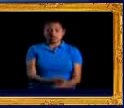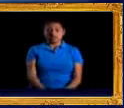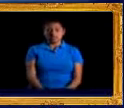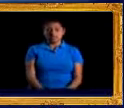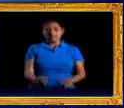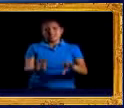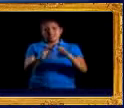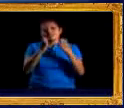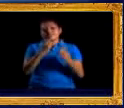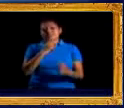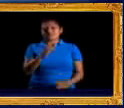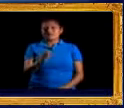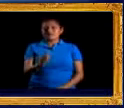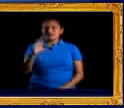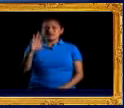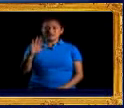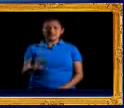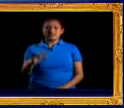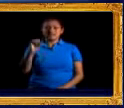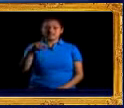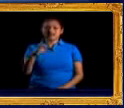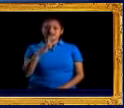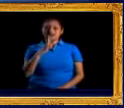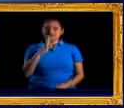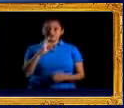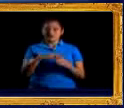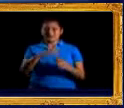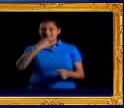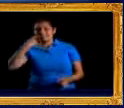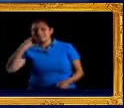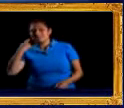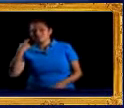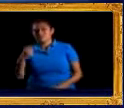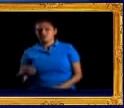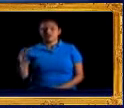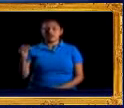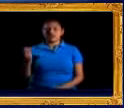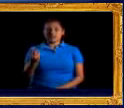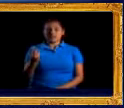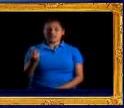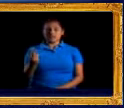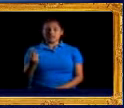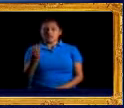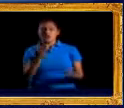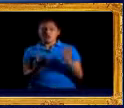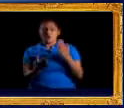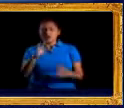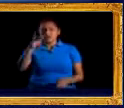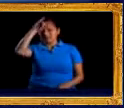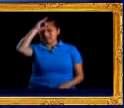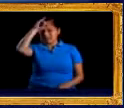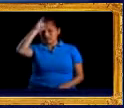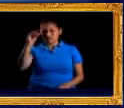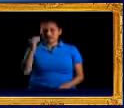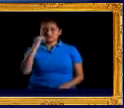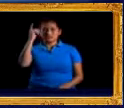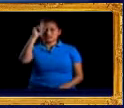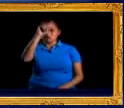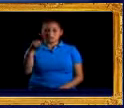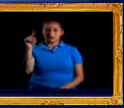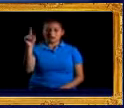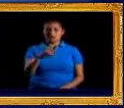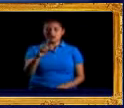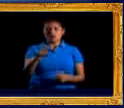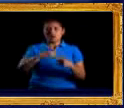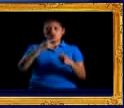Entonces, hermano, aquí está hablando de la tentación que aún, hermano, el diablo, y que el Señor le reprenda,